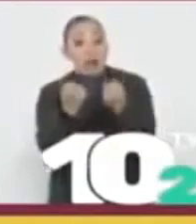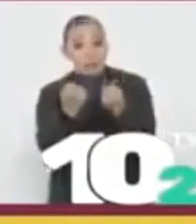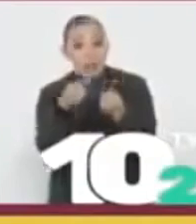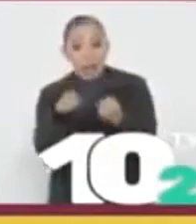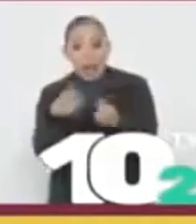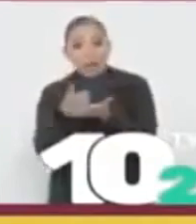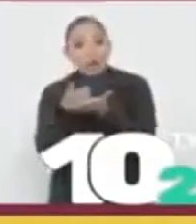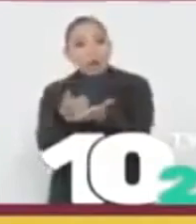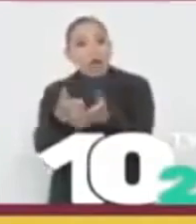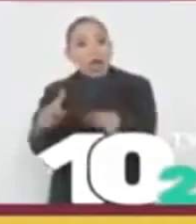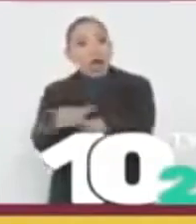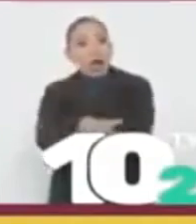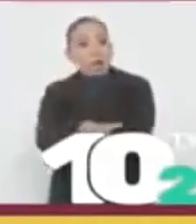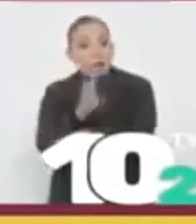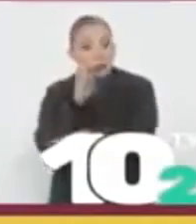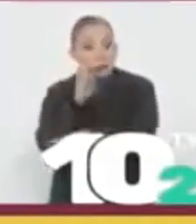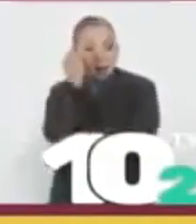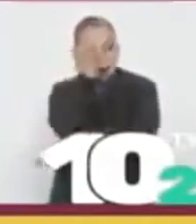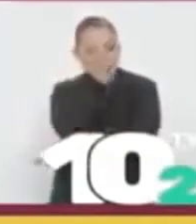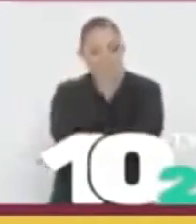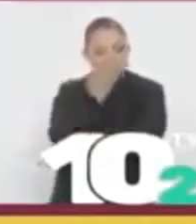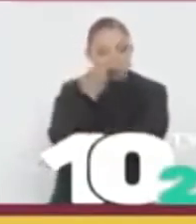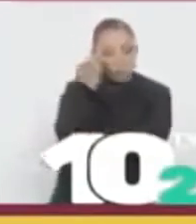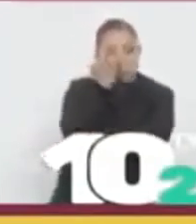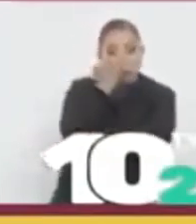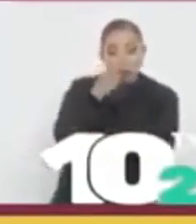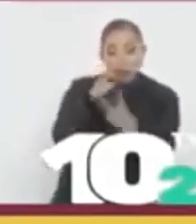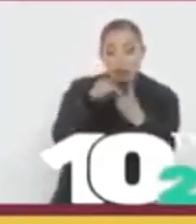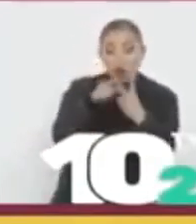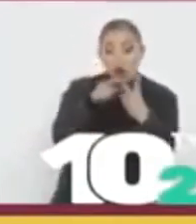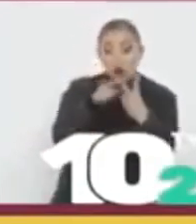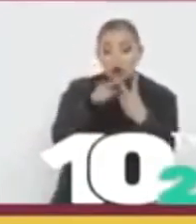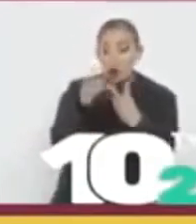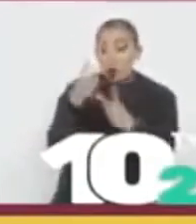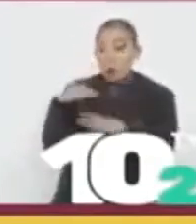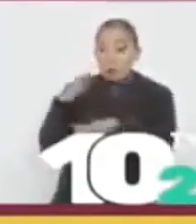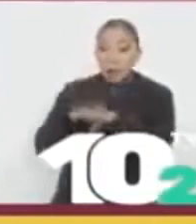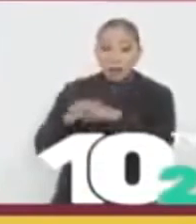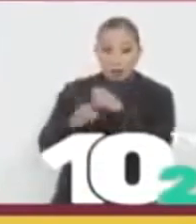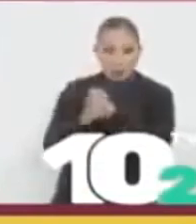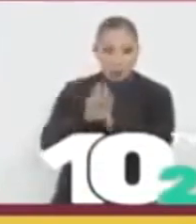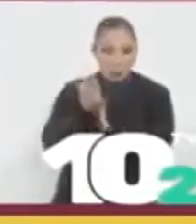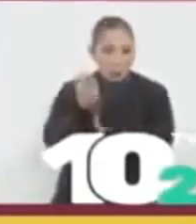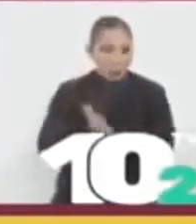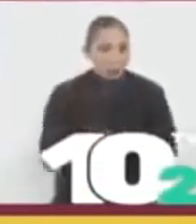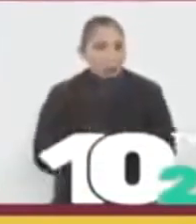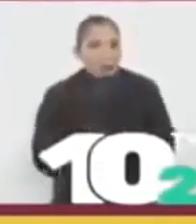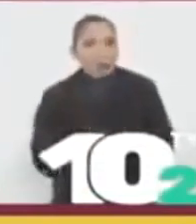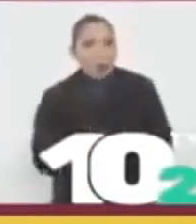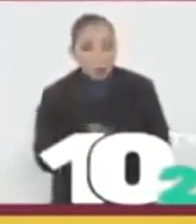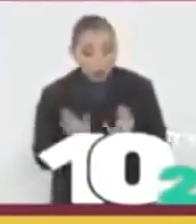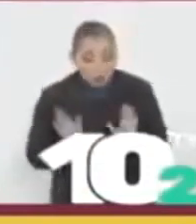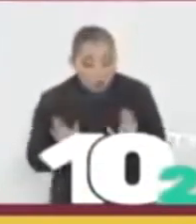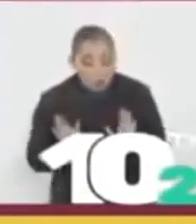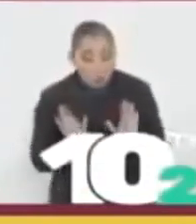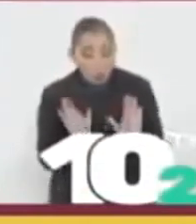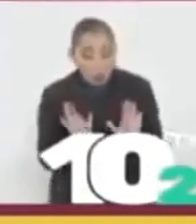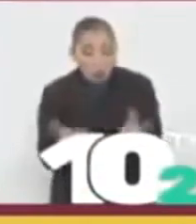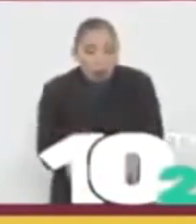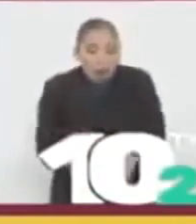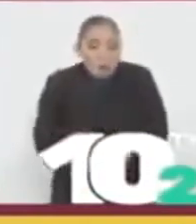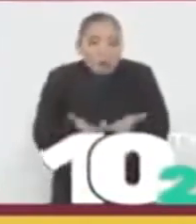en esos cambios y se analizan cuando interactúan dos o más objetos. Por ejemplo, cuando se empujan,